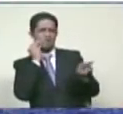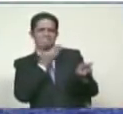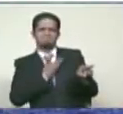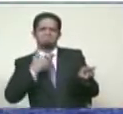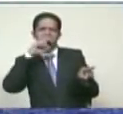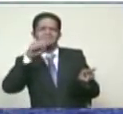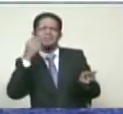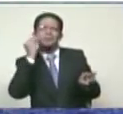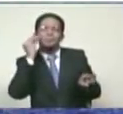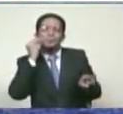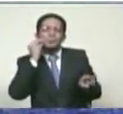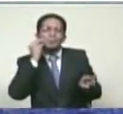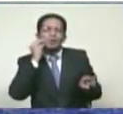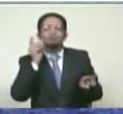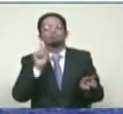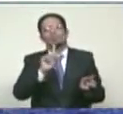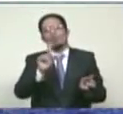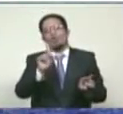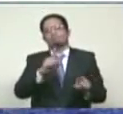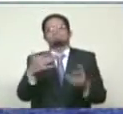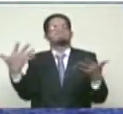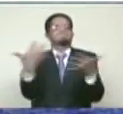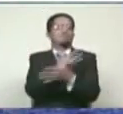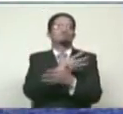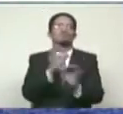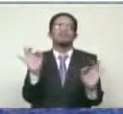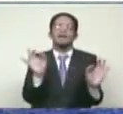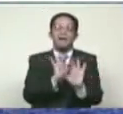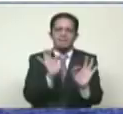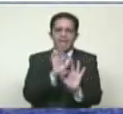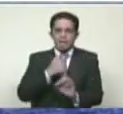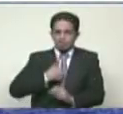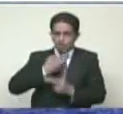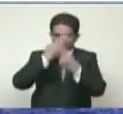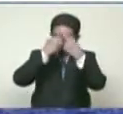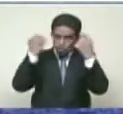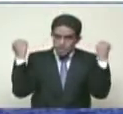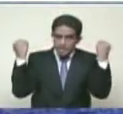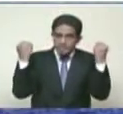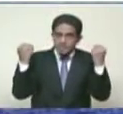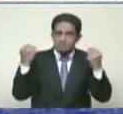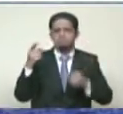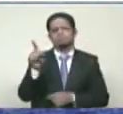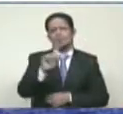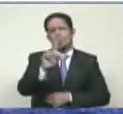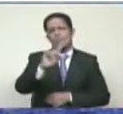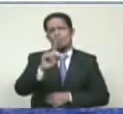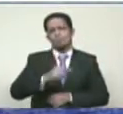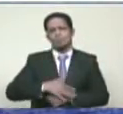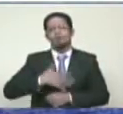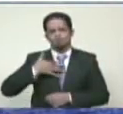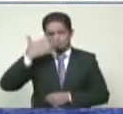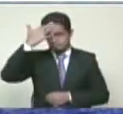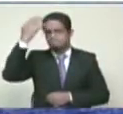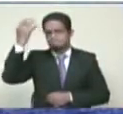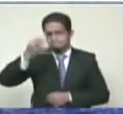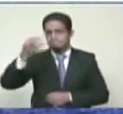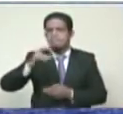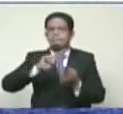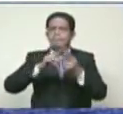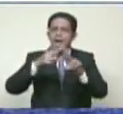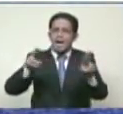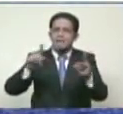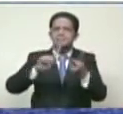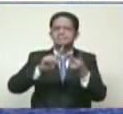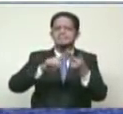No vayan a confundirse que soy un inocentón. Creo en la paz, creo en el